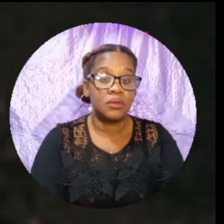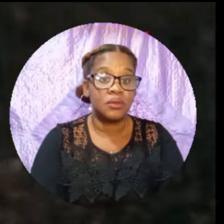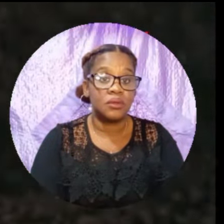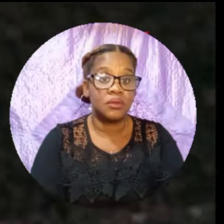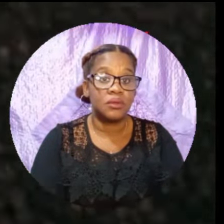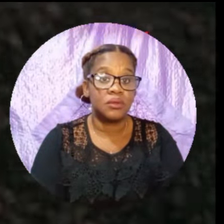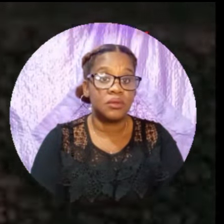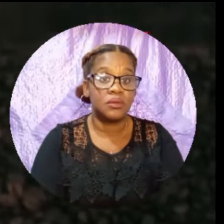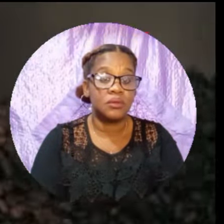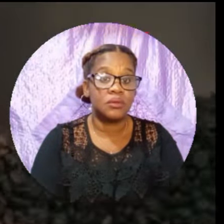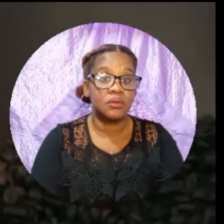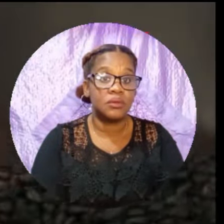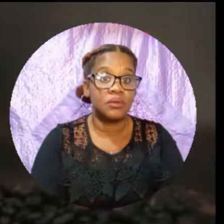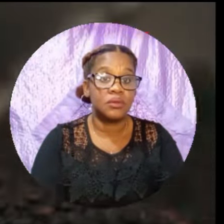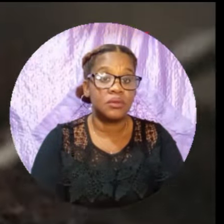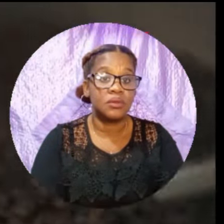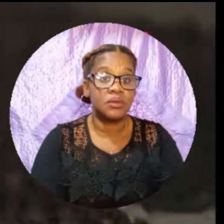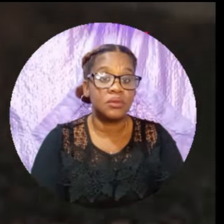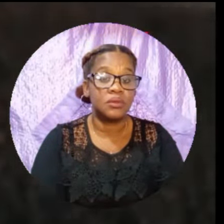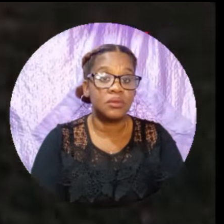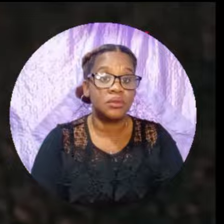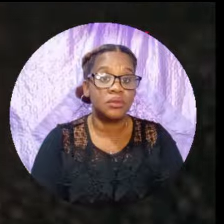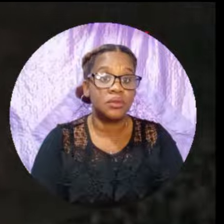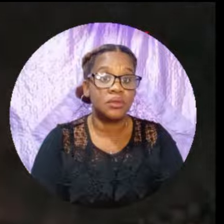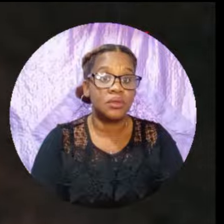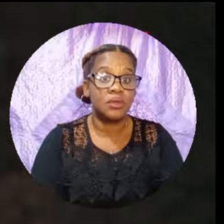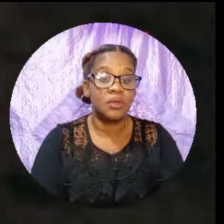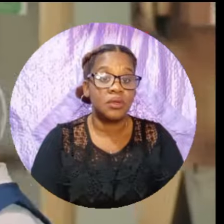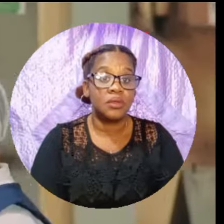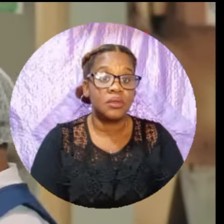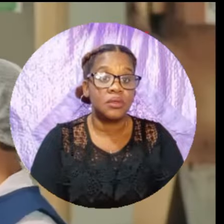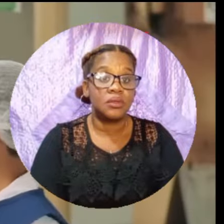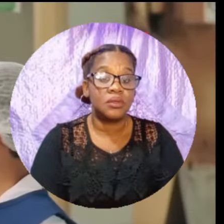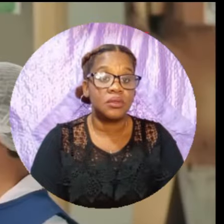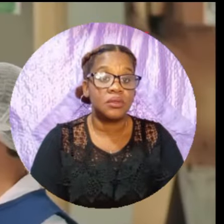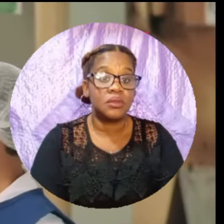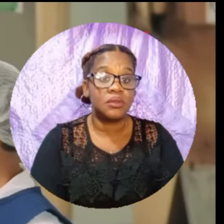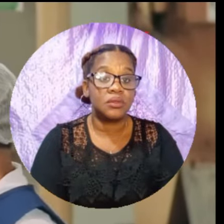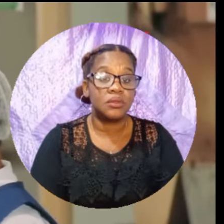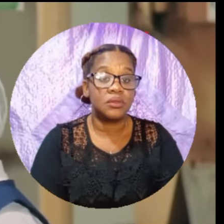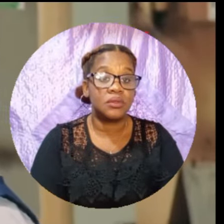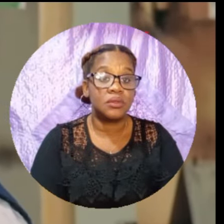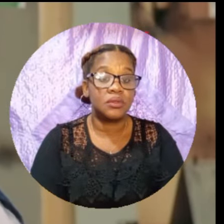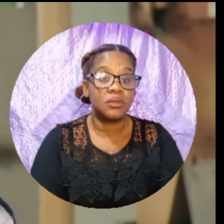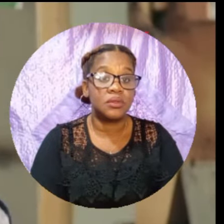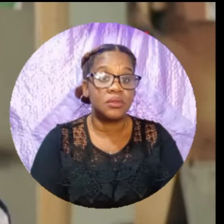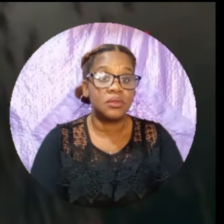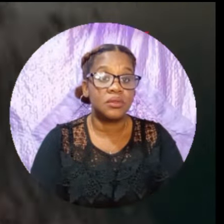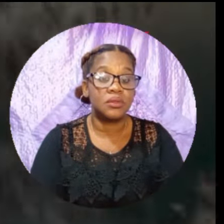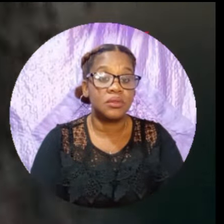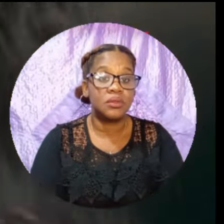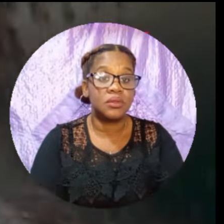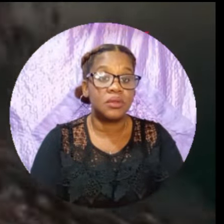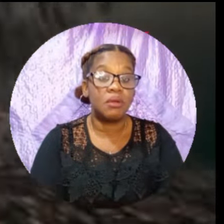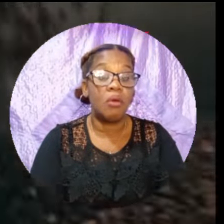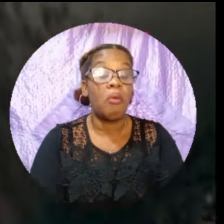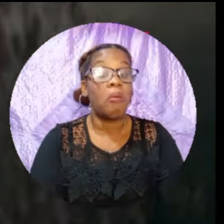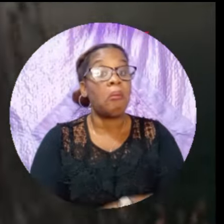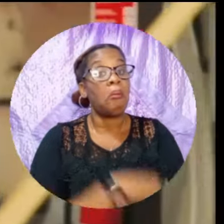sacamos en un saco, lo pesamos, saco de 70 kilos, y entonces venimos al proceso de tostado.